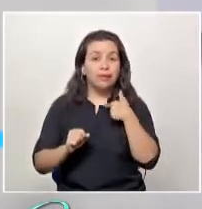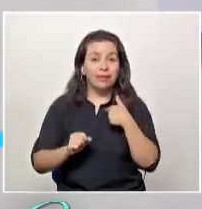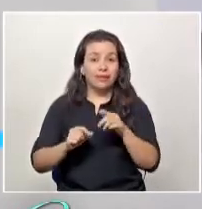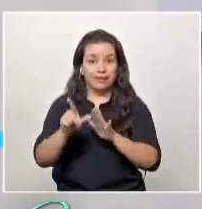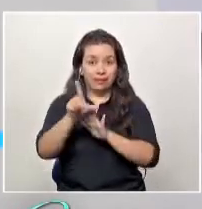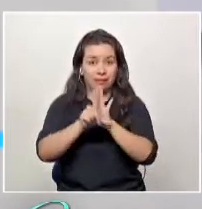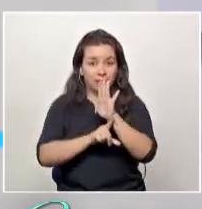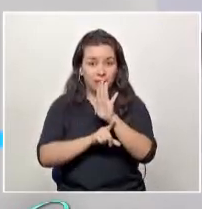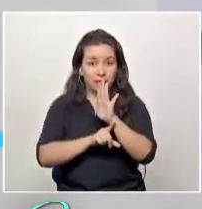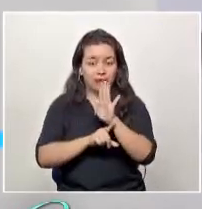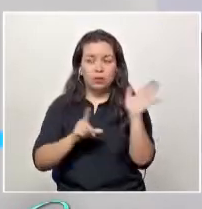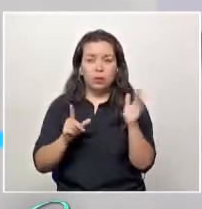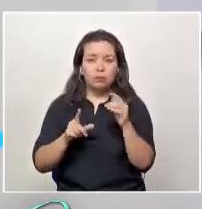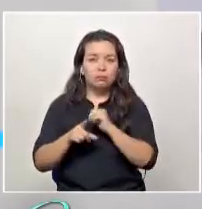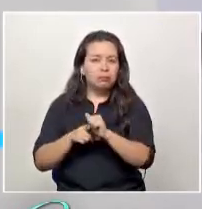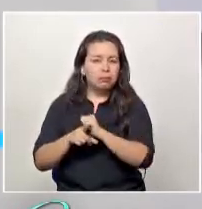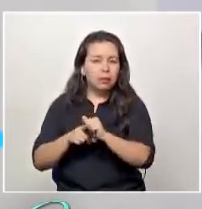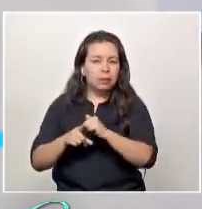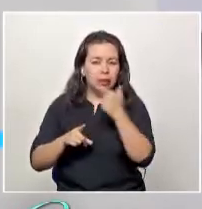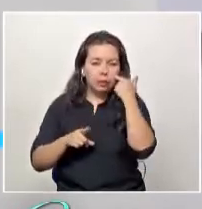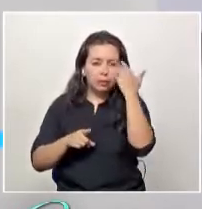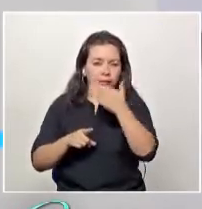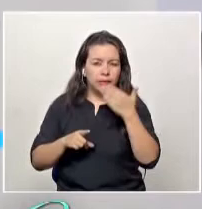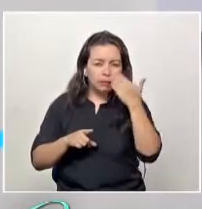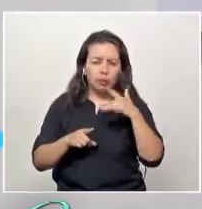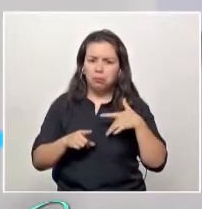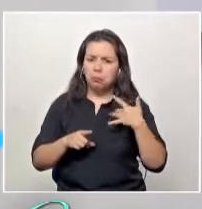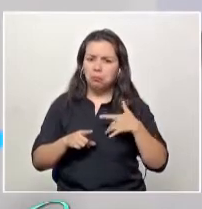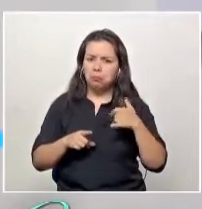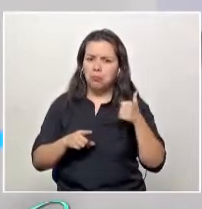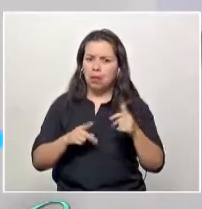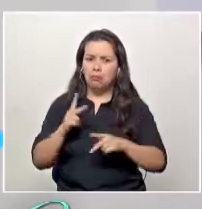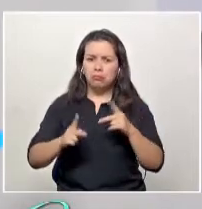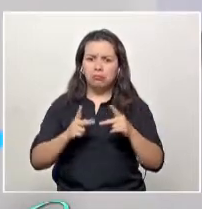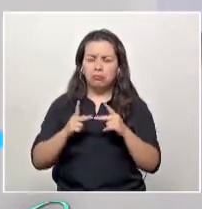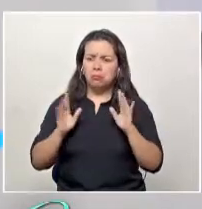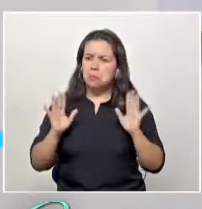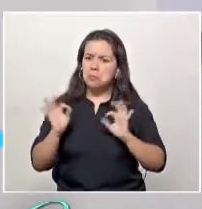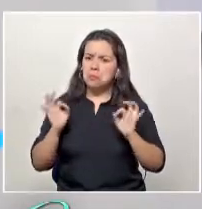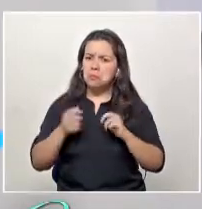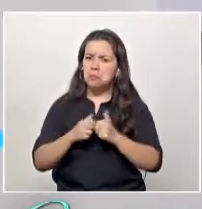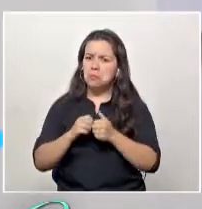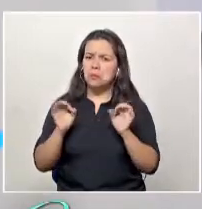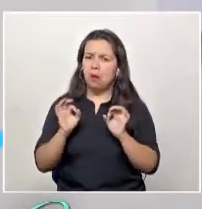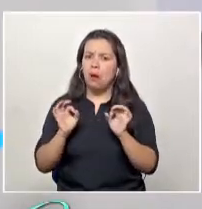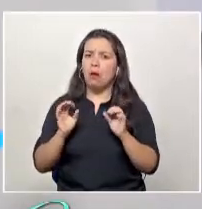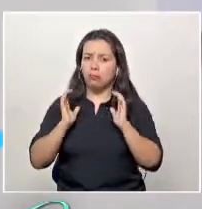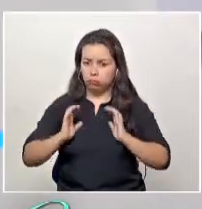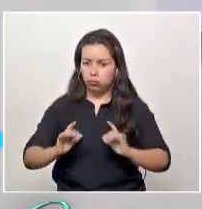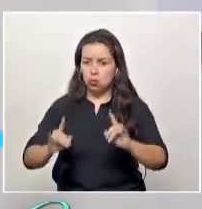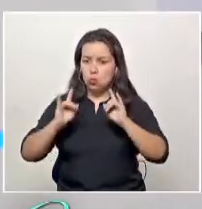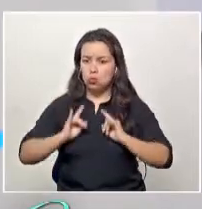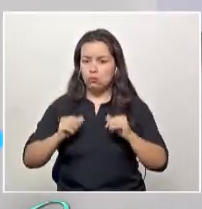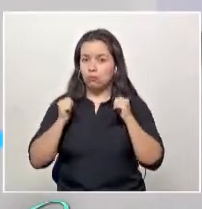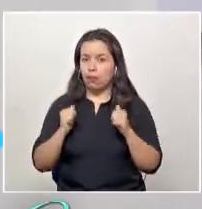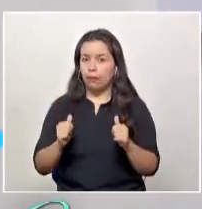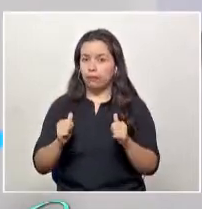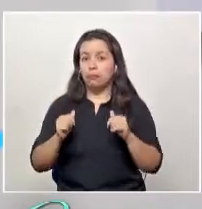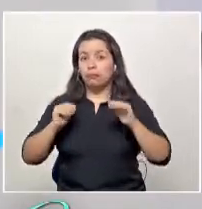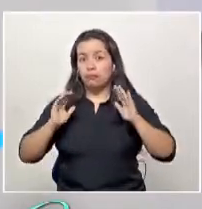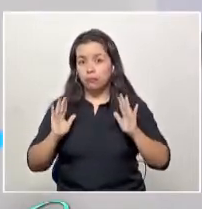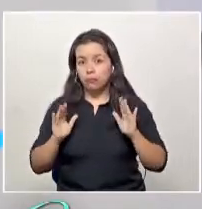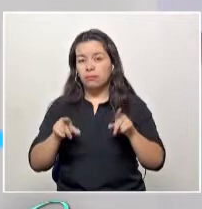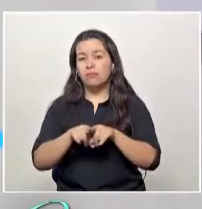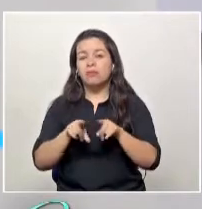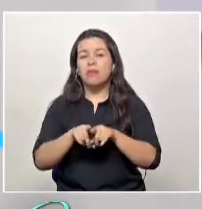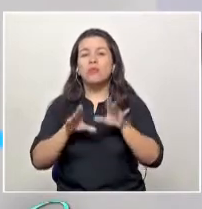lista, entonces ensaya a ver cómo le va con esa, no sentí nada, fue perfecto, no tuve ningún problema, su organismo la digiere bien. Es como el